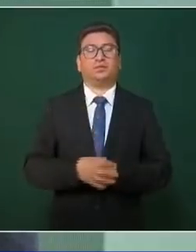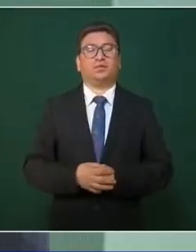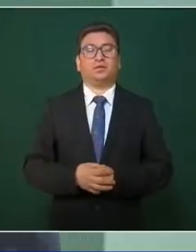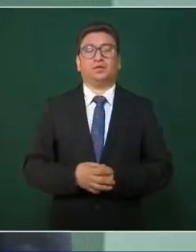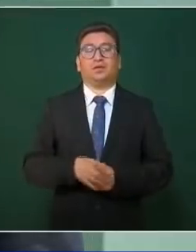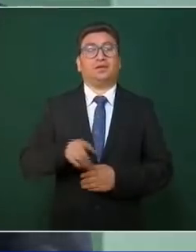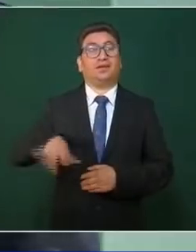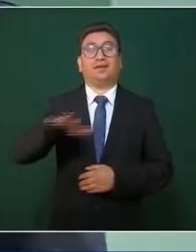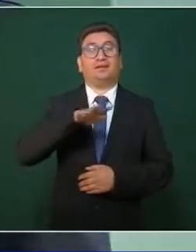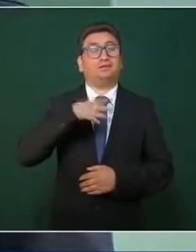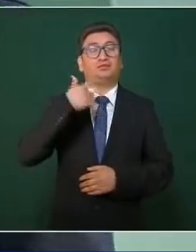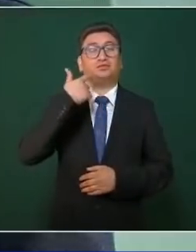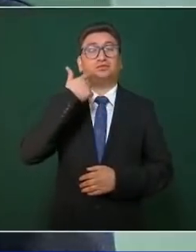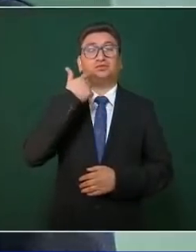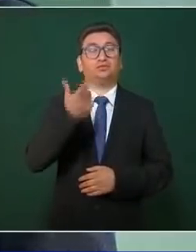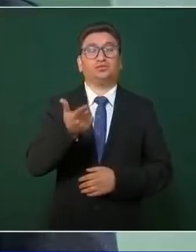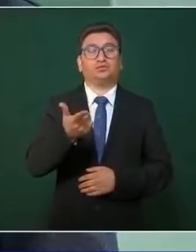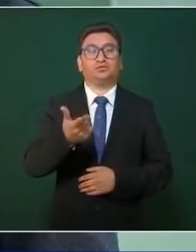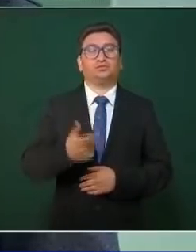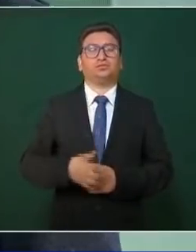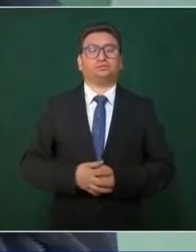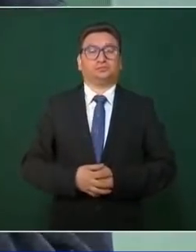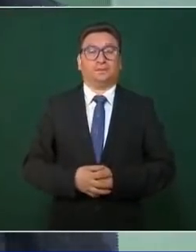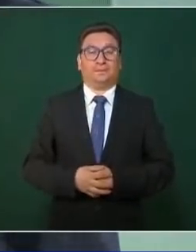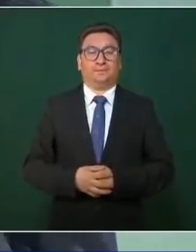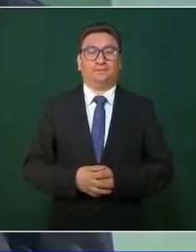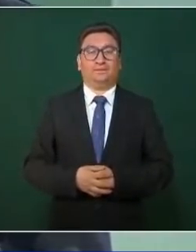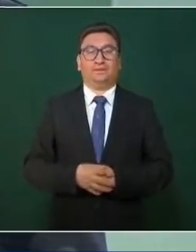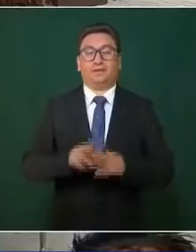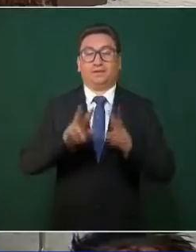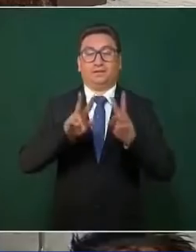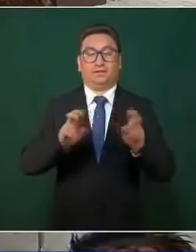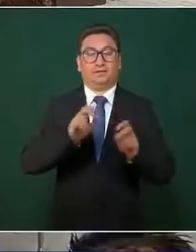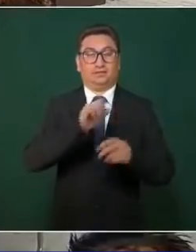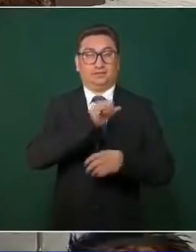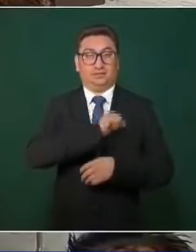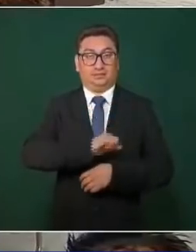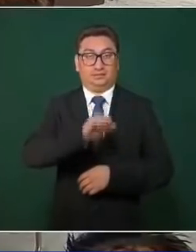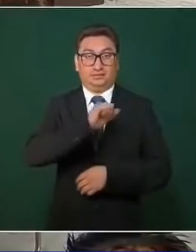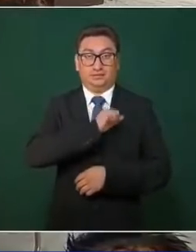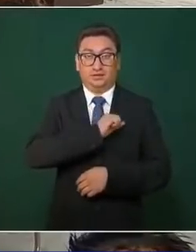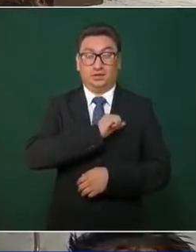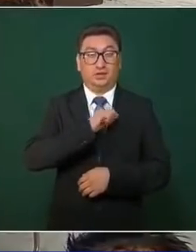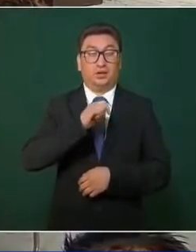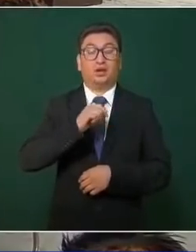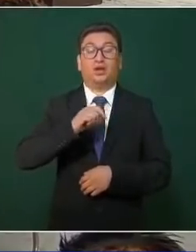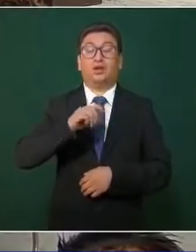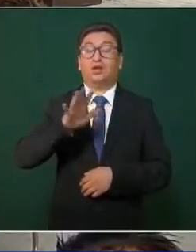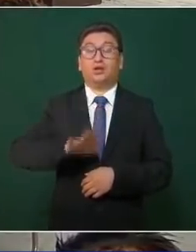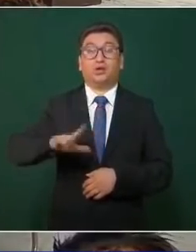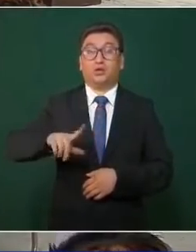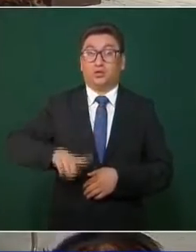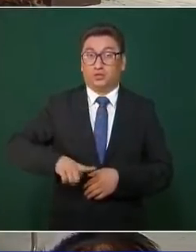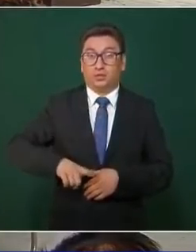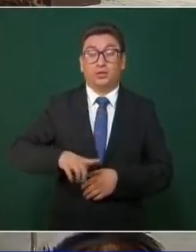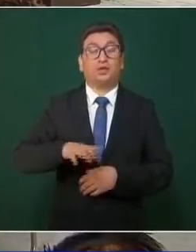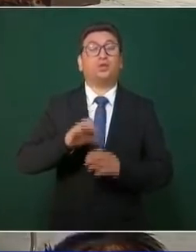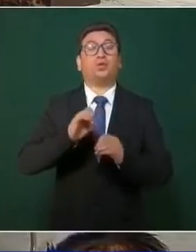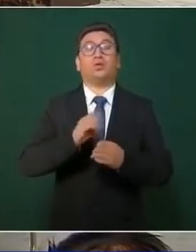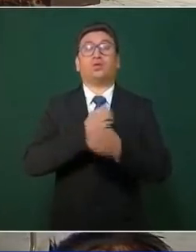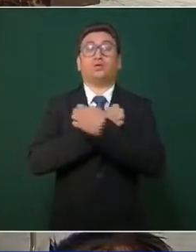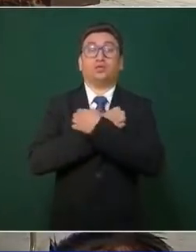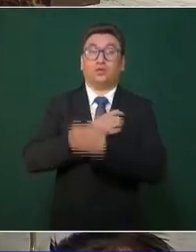no querían ni salud pública ni educación pública.